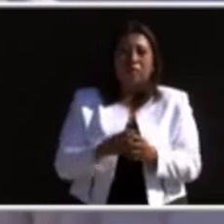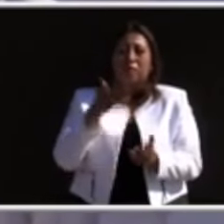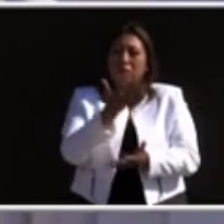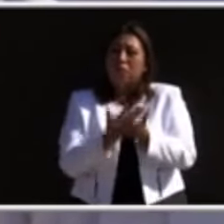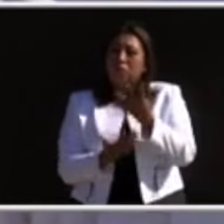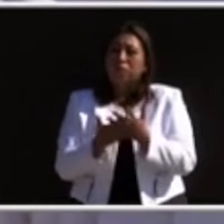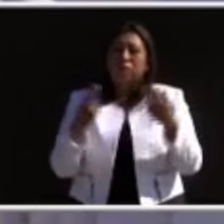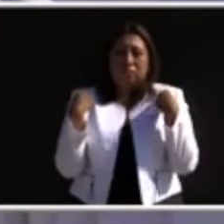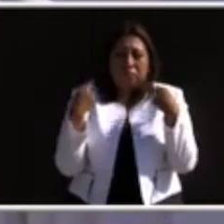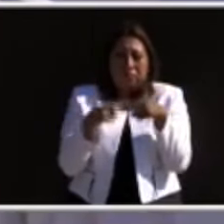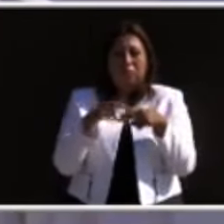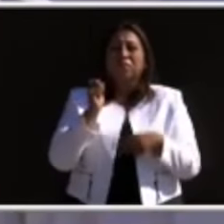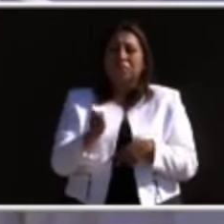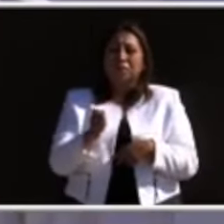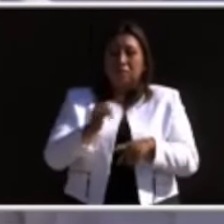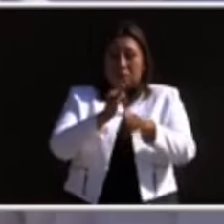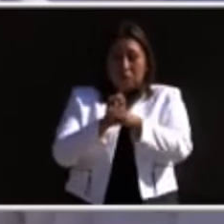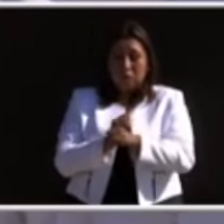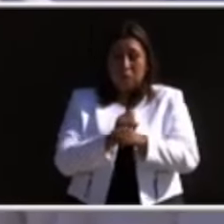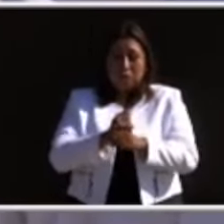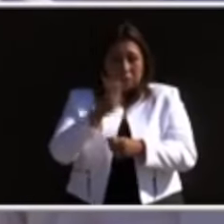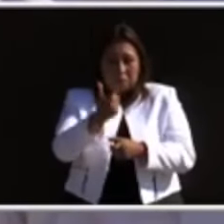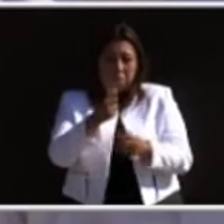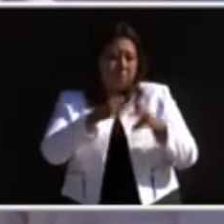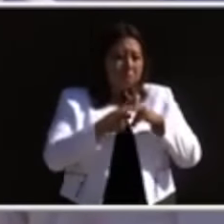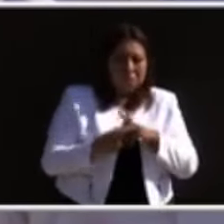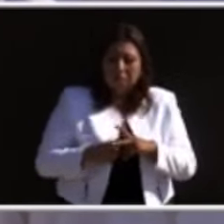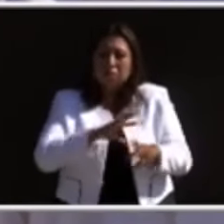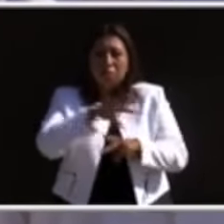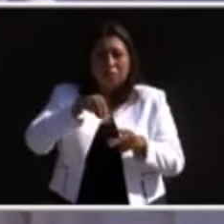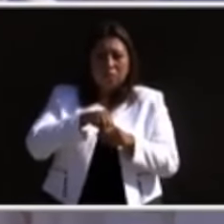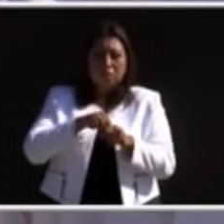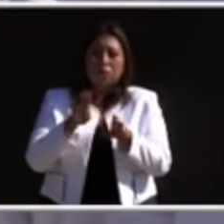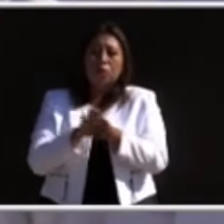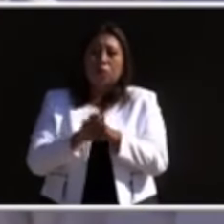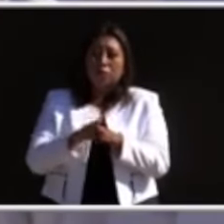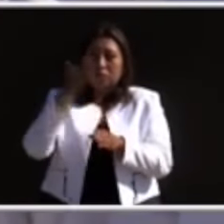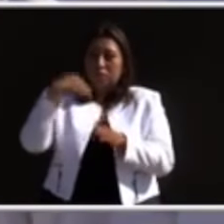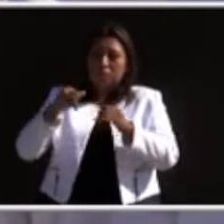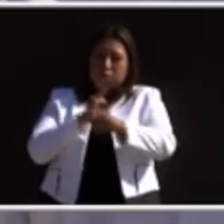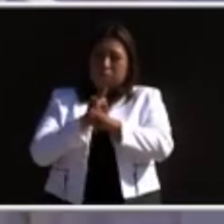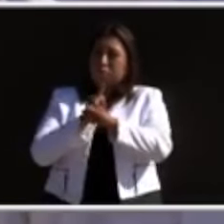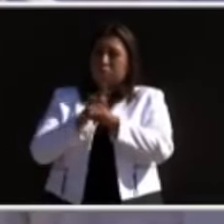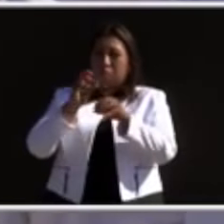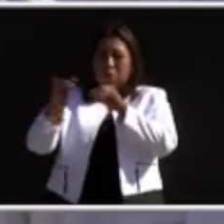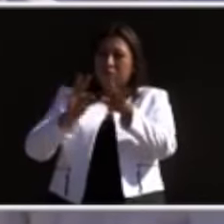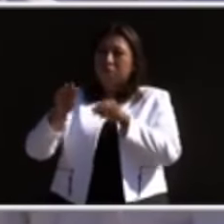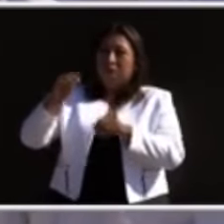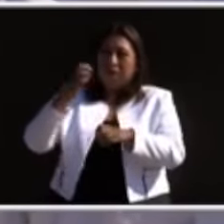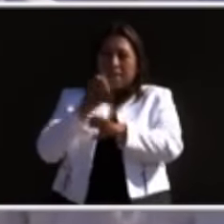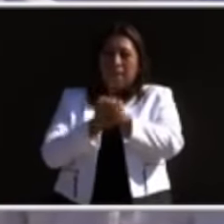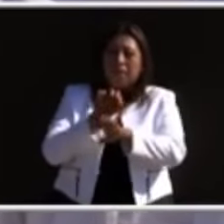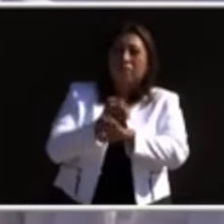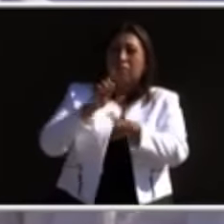especialidad en asesoría financiera por el Instituto de Operadora de Bolsa y diversos estudios de posgrado